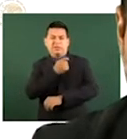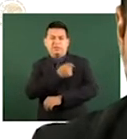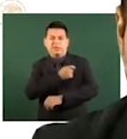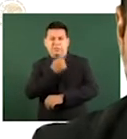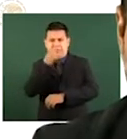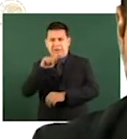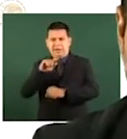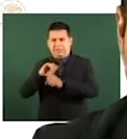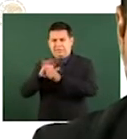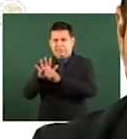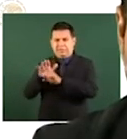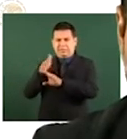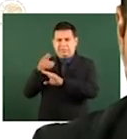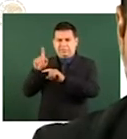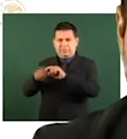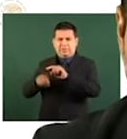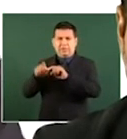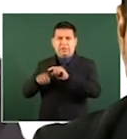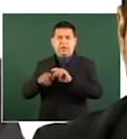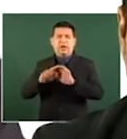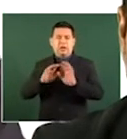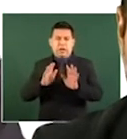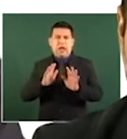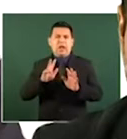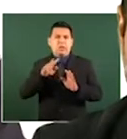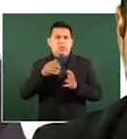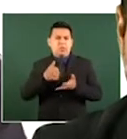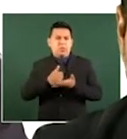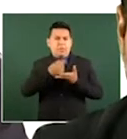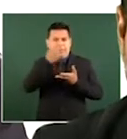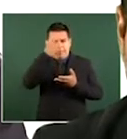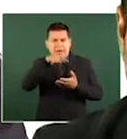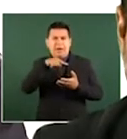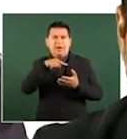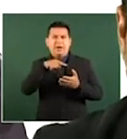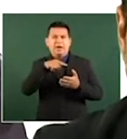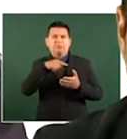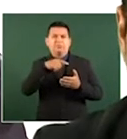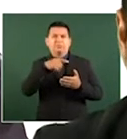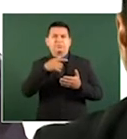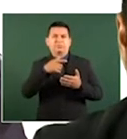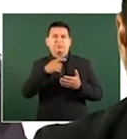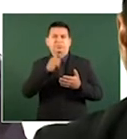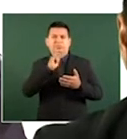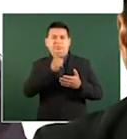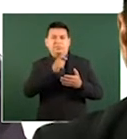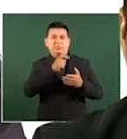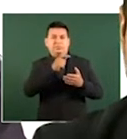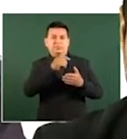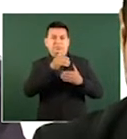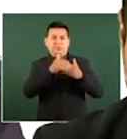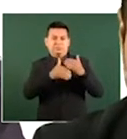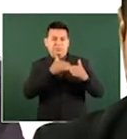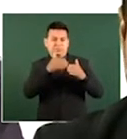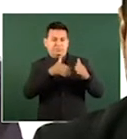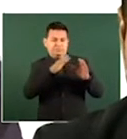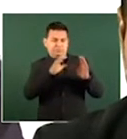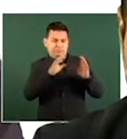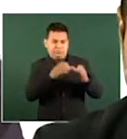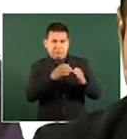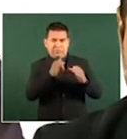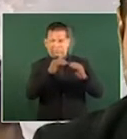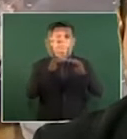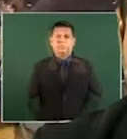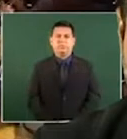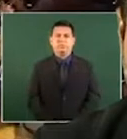Alcocer, celebró el inicio del programa de vacunación para personas adultas mayores el día de hoy. Por su parte, el presidente